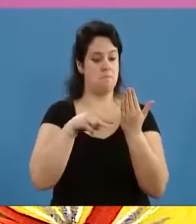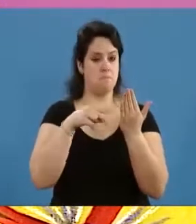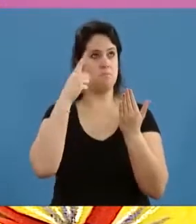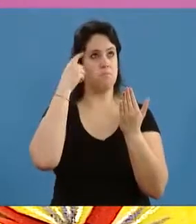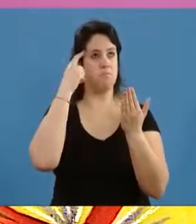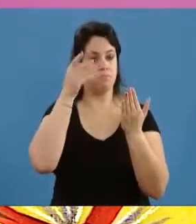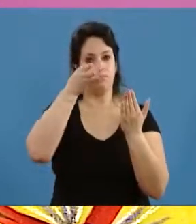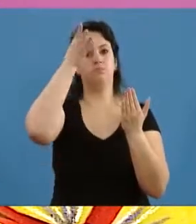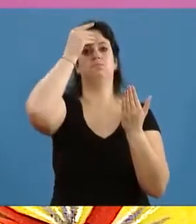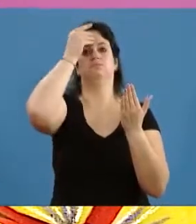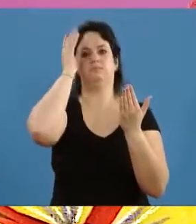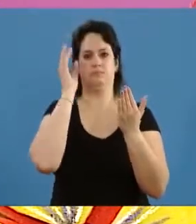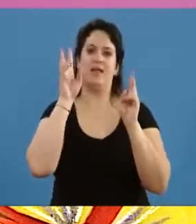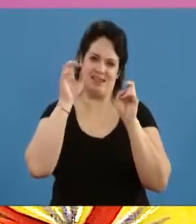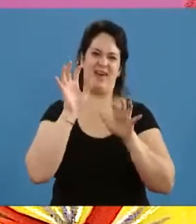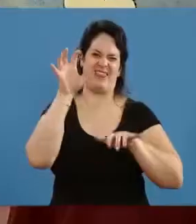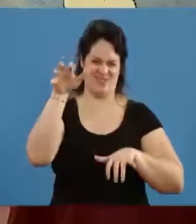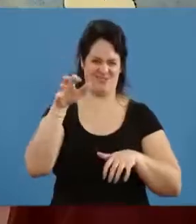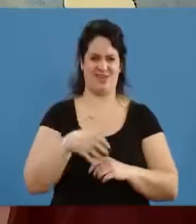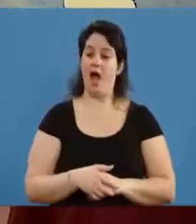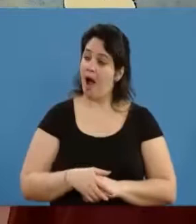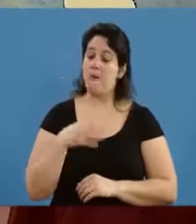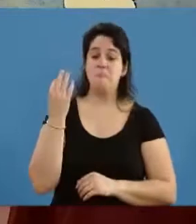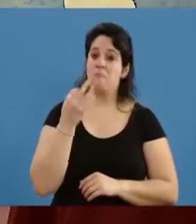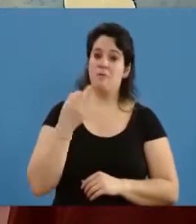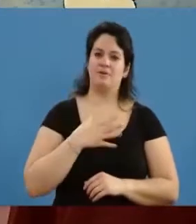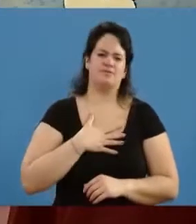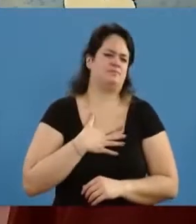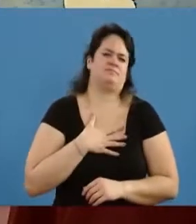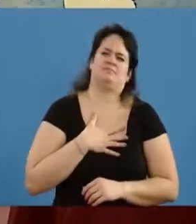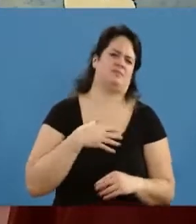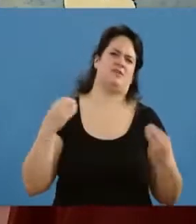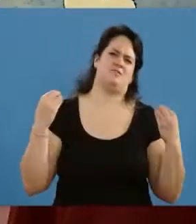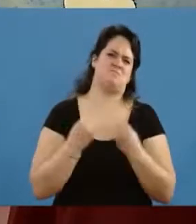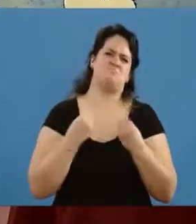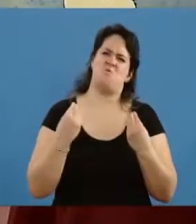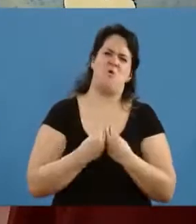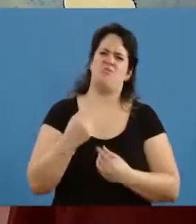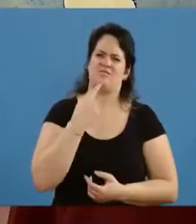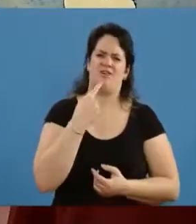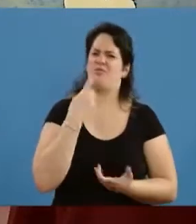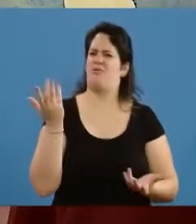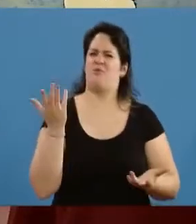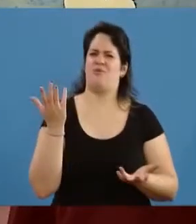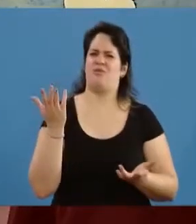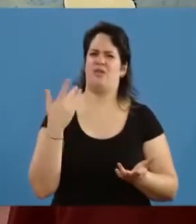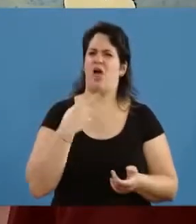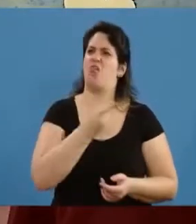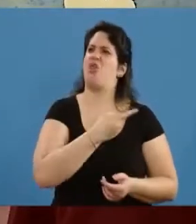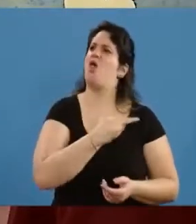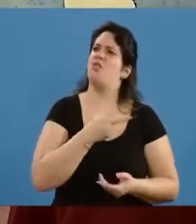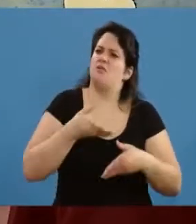los dinosaurios, ¿sí? ¡Ay, buenísimo! Porque yo tengo un montón de dudas. ¿De dónde